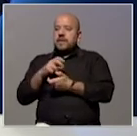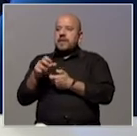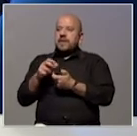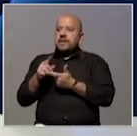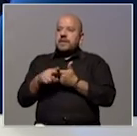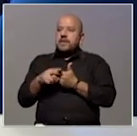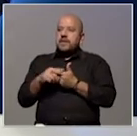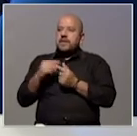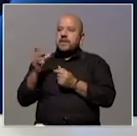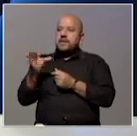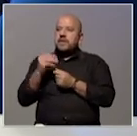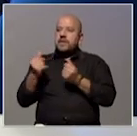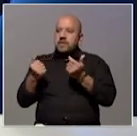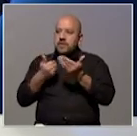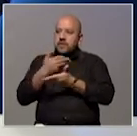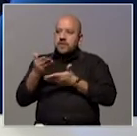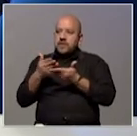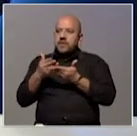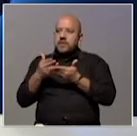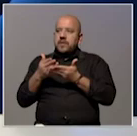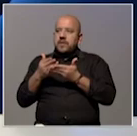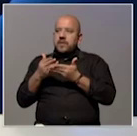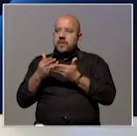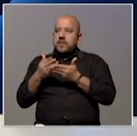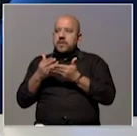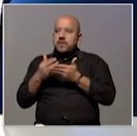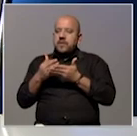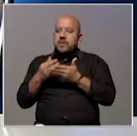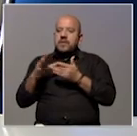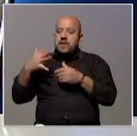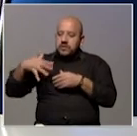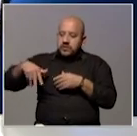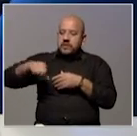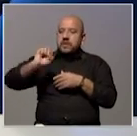tienen que interactuar para llevar a alguien a un refugio